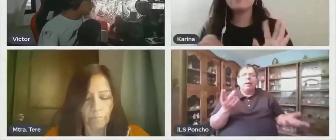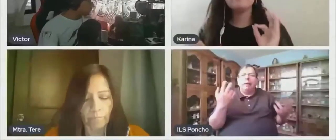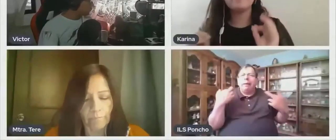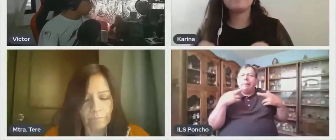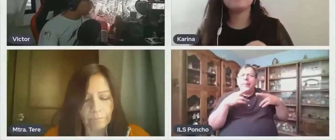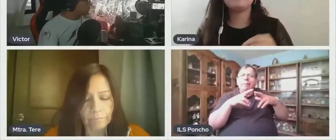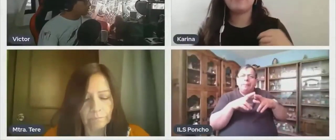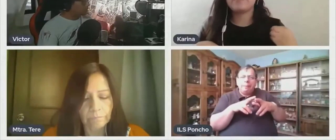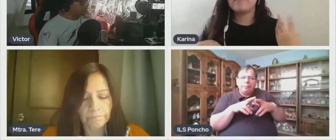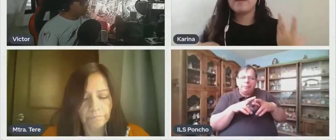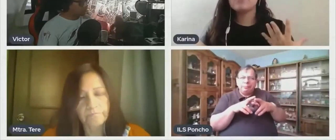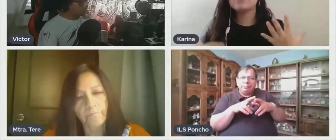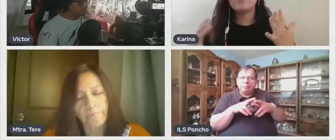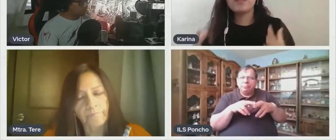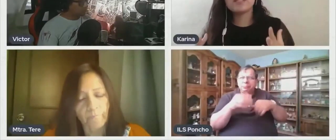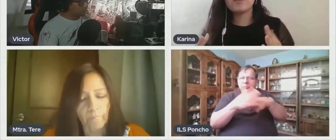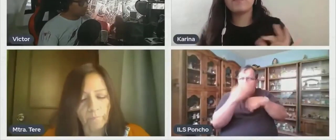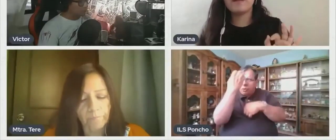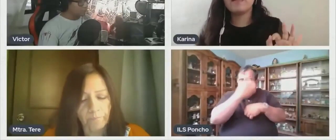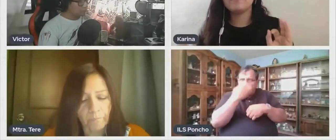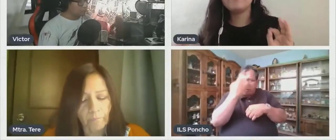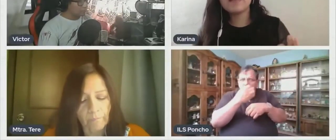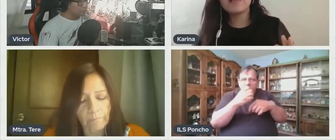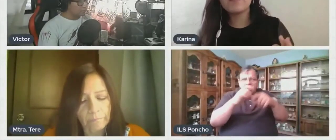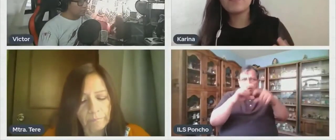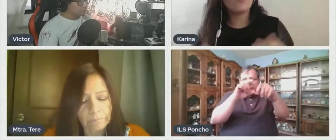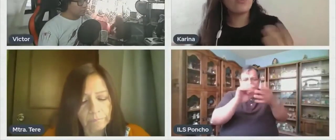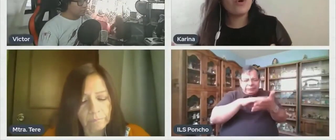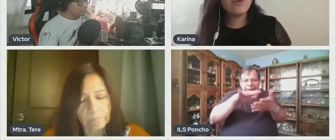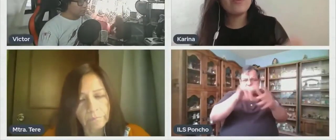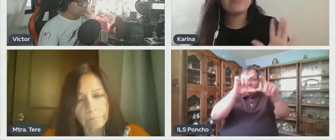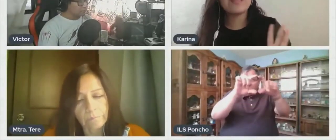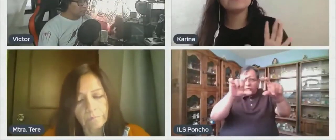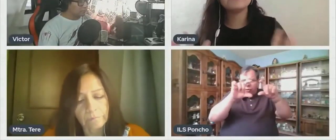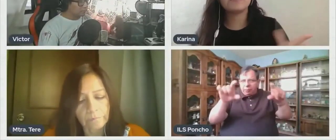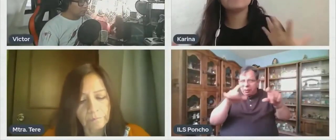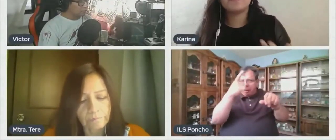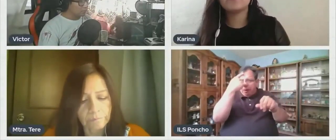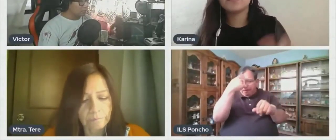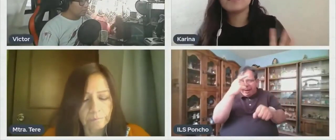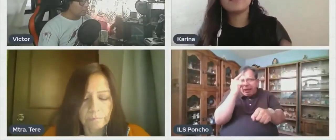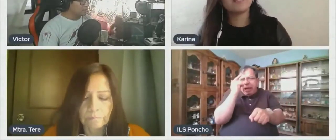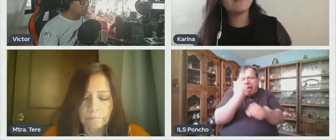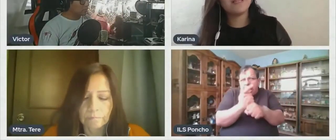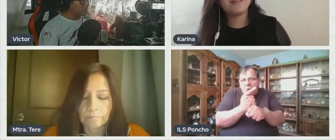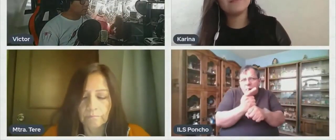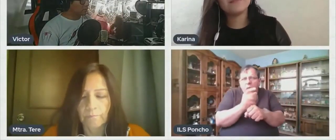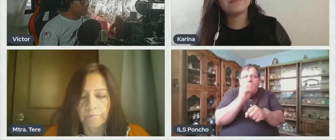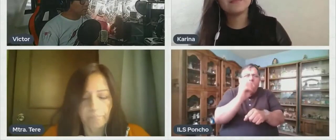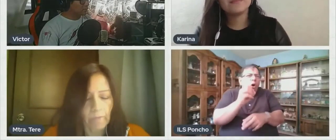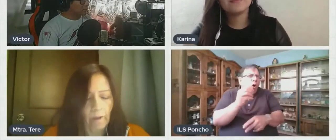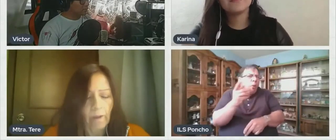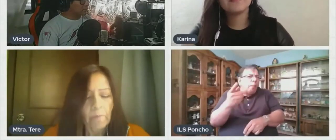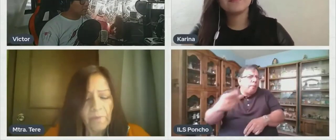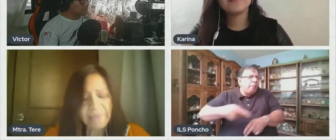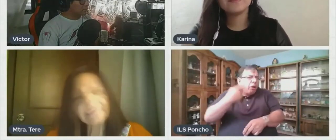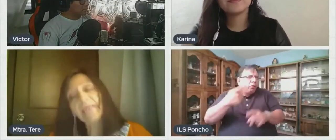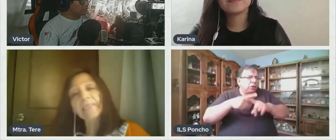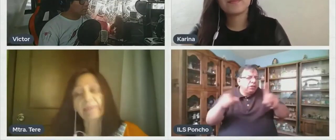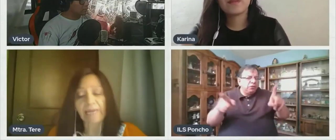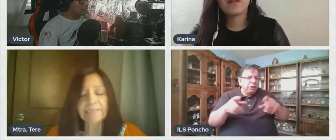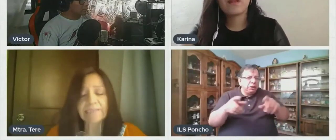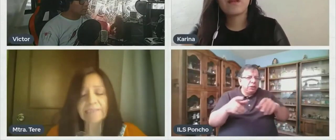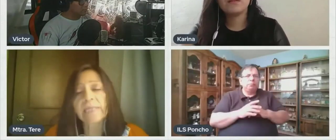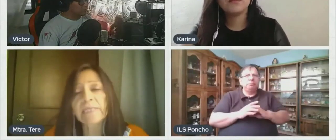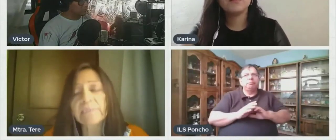En nuestro examen veremos fragmentos de un texto para identificarlo O podrían ser las preguntas de otra manera Puede